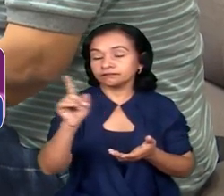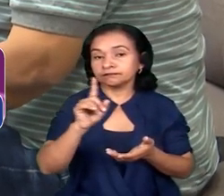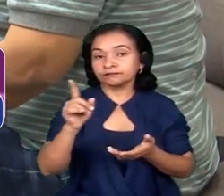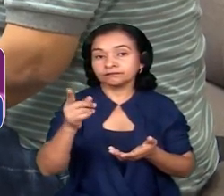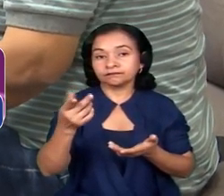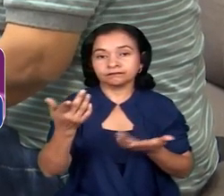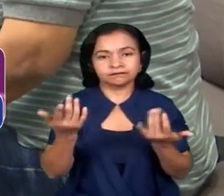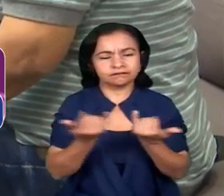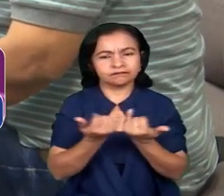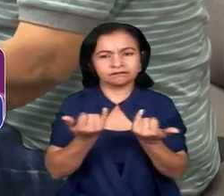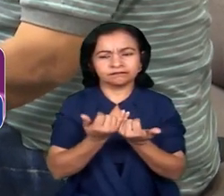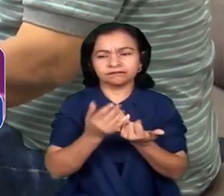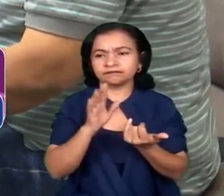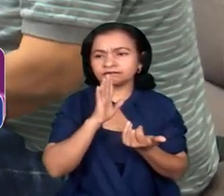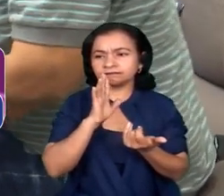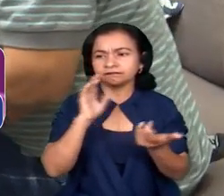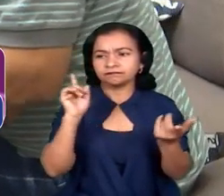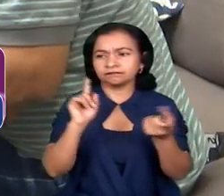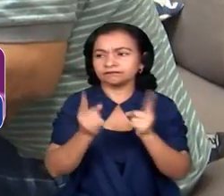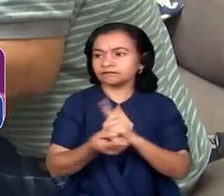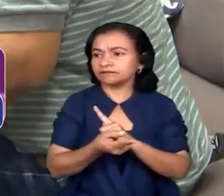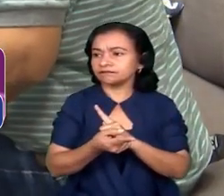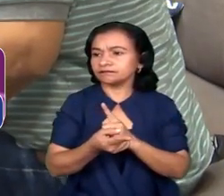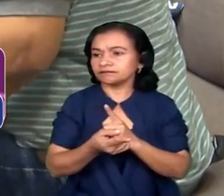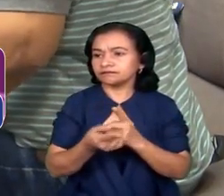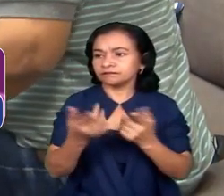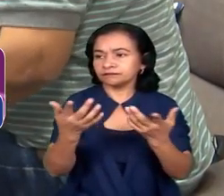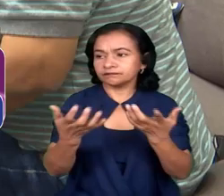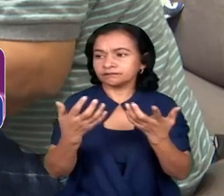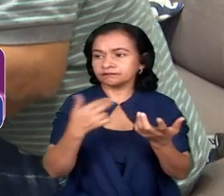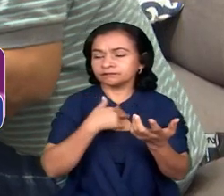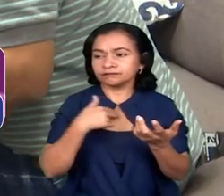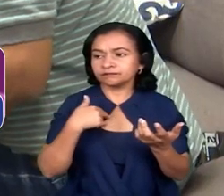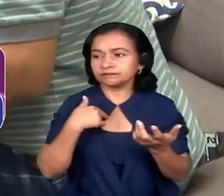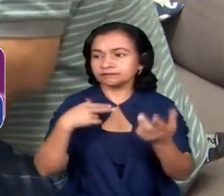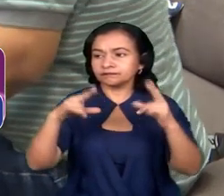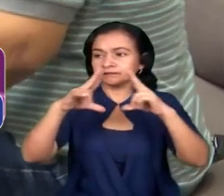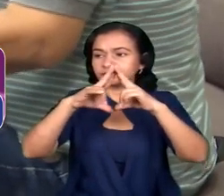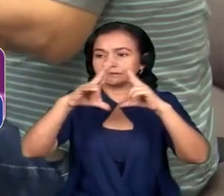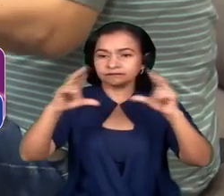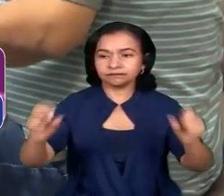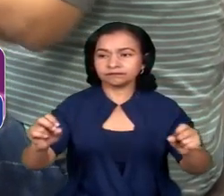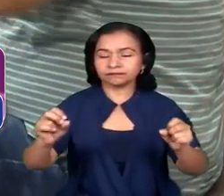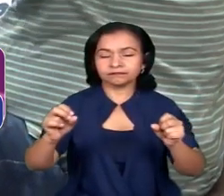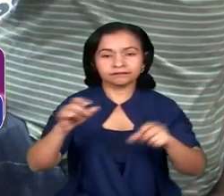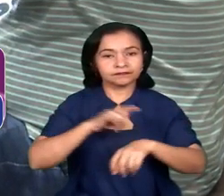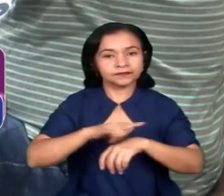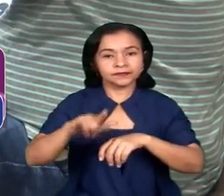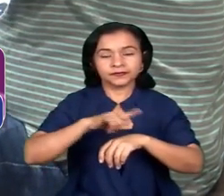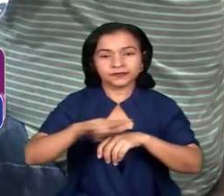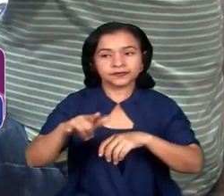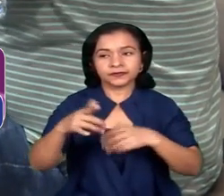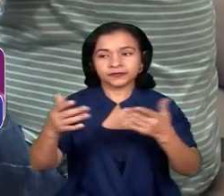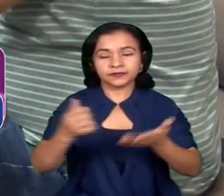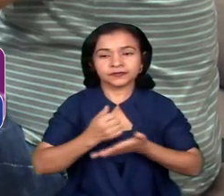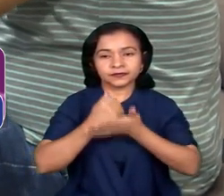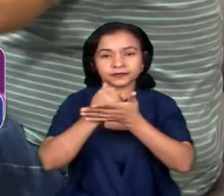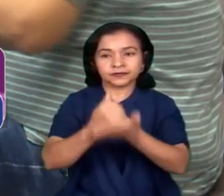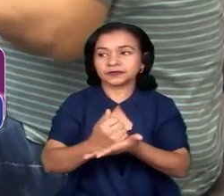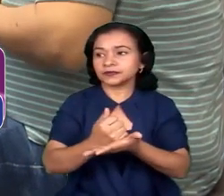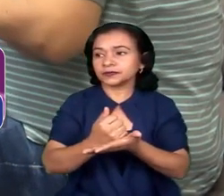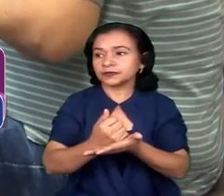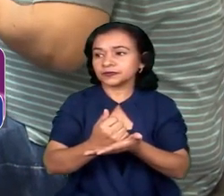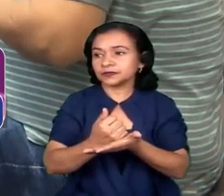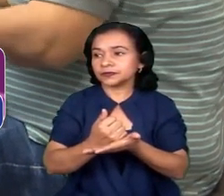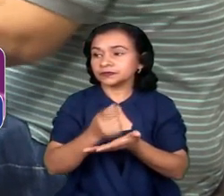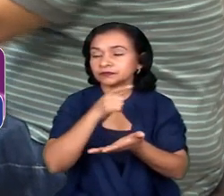doble moral, es un doble discurso cuando digo que me interesa la economía, que me interesan los nicaragüenses, y yo no busco cómo ayudar. Si